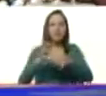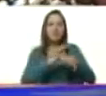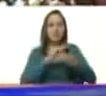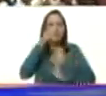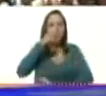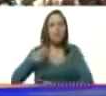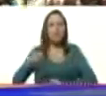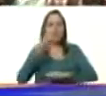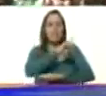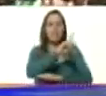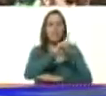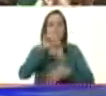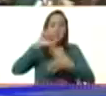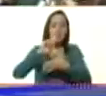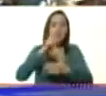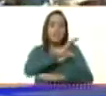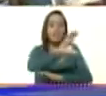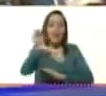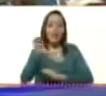caribeños.